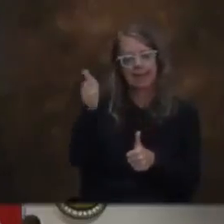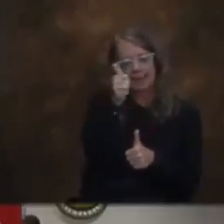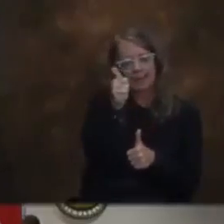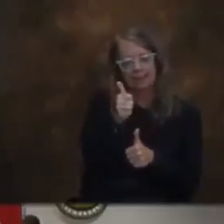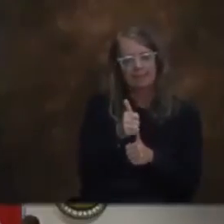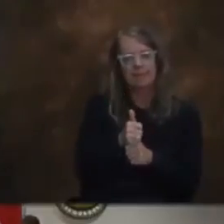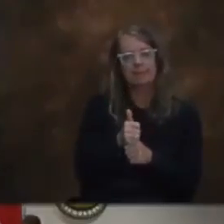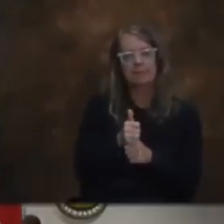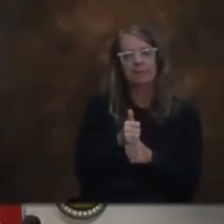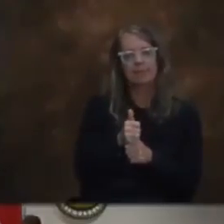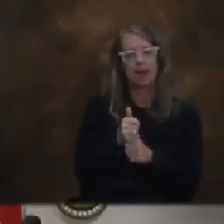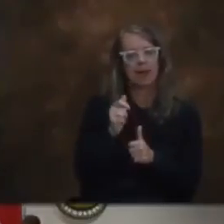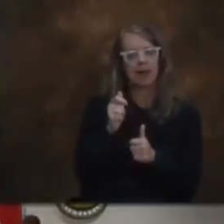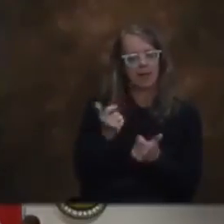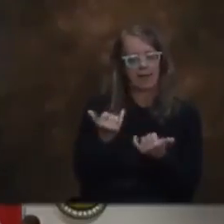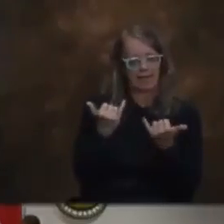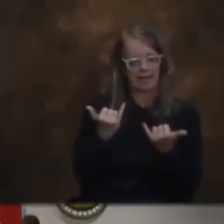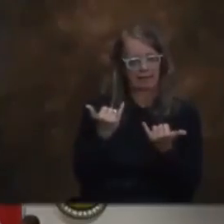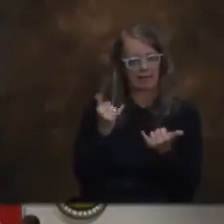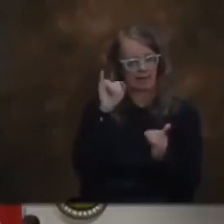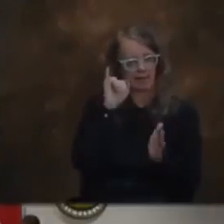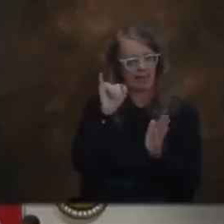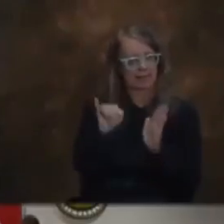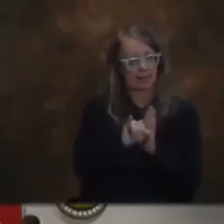al personal para